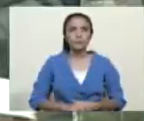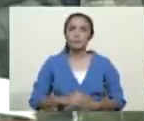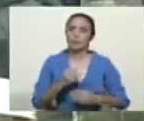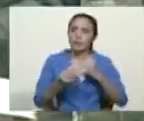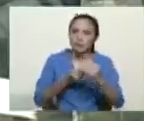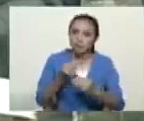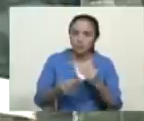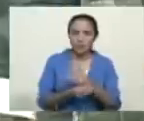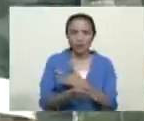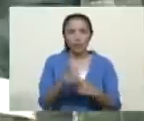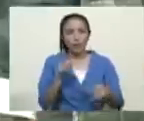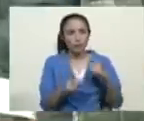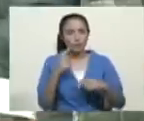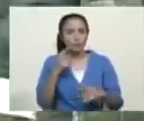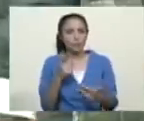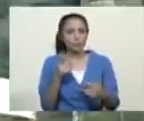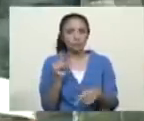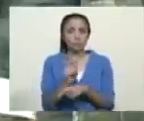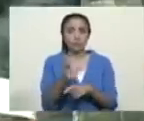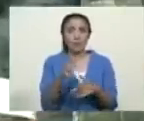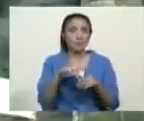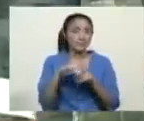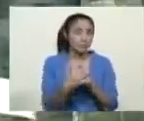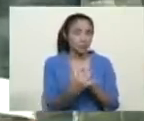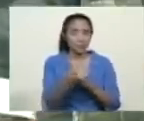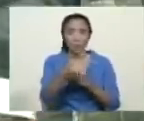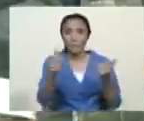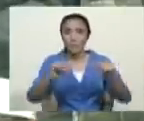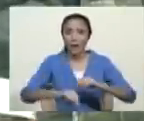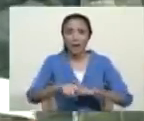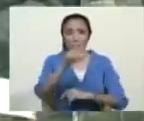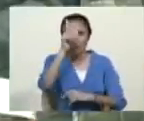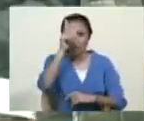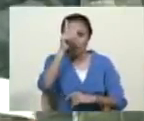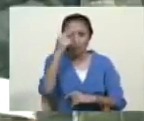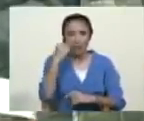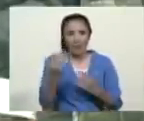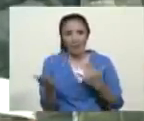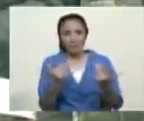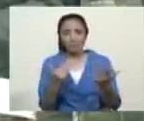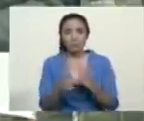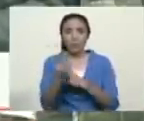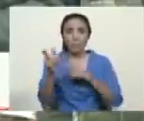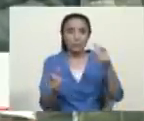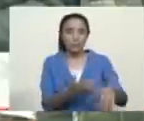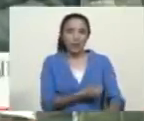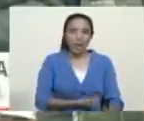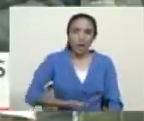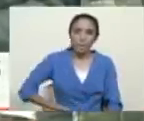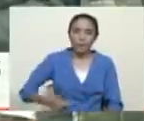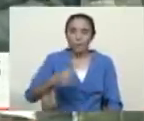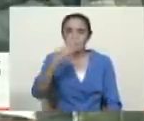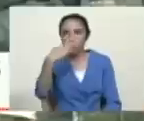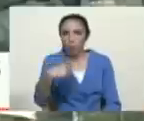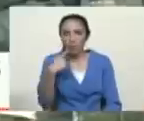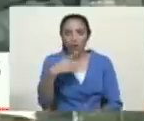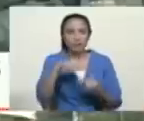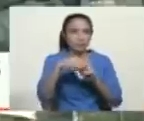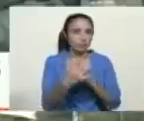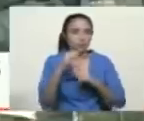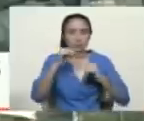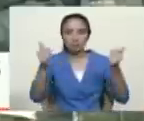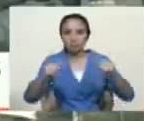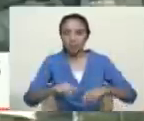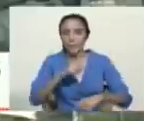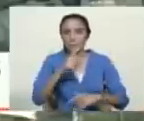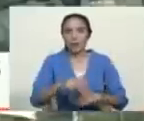haciendo quejas por la situación en Venezuela, por la gente que pasa hambre y por la crisis. Dicen